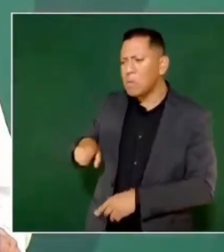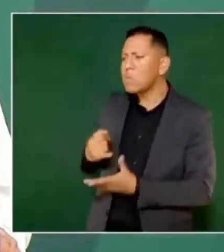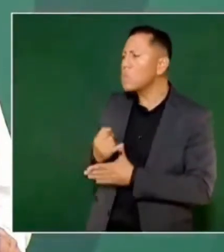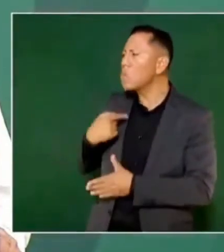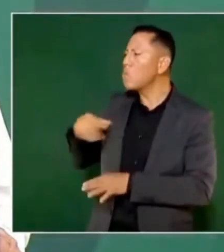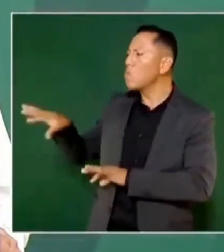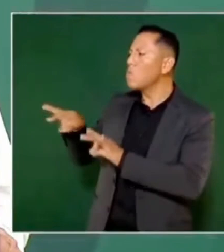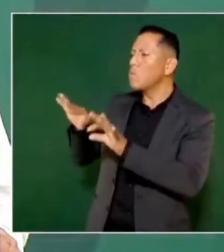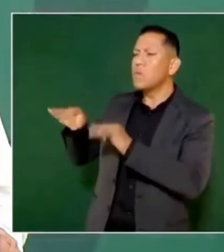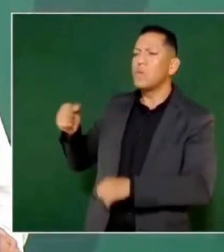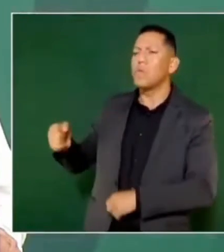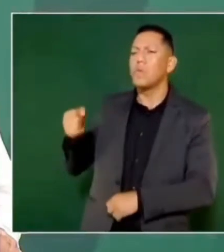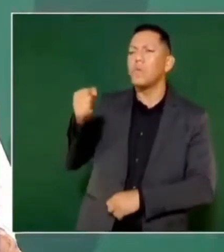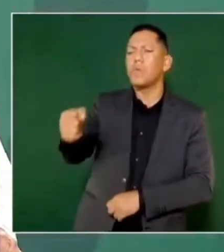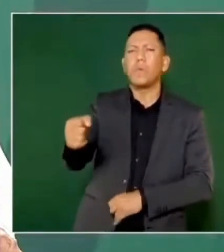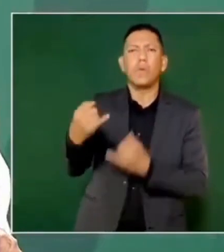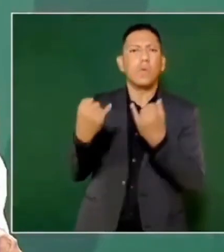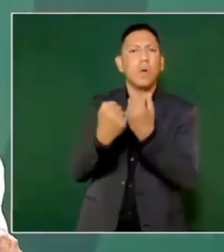del Poder Judicial